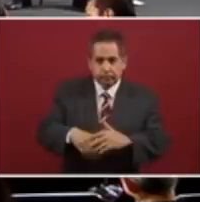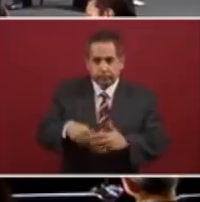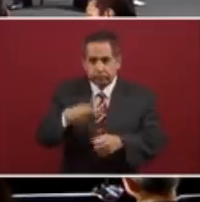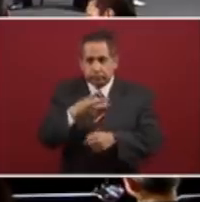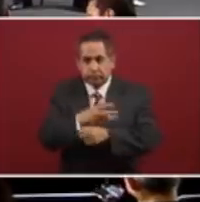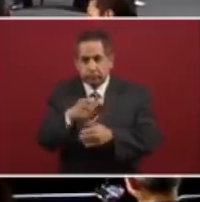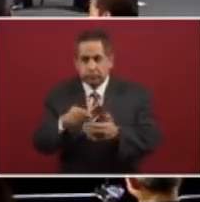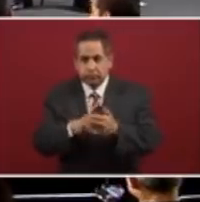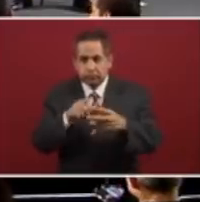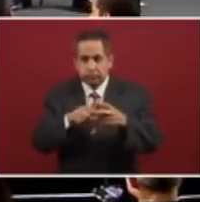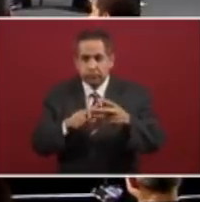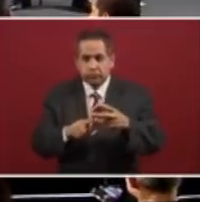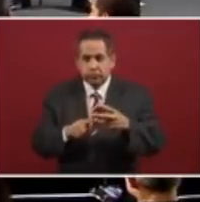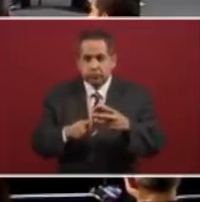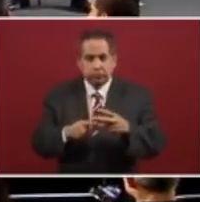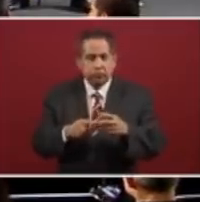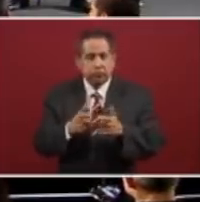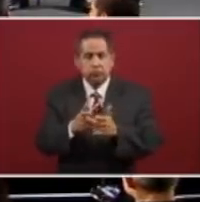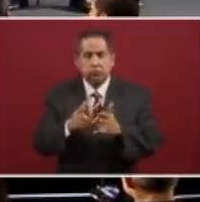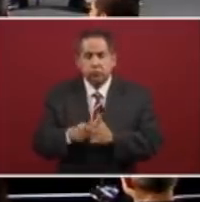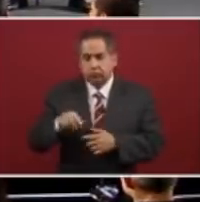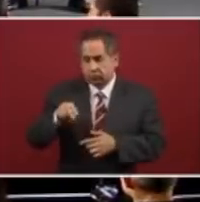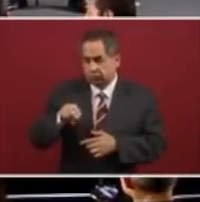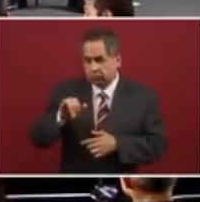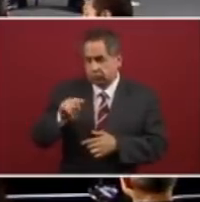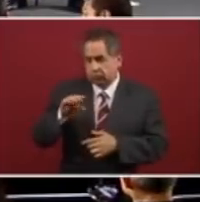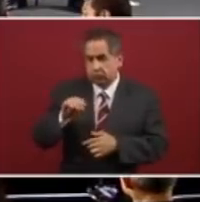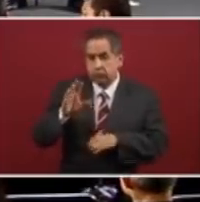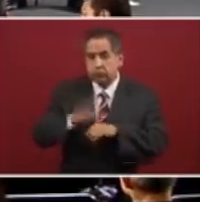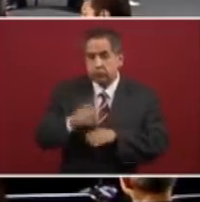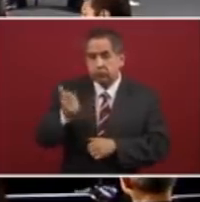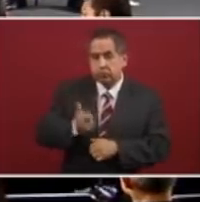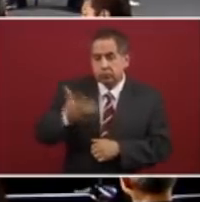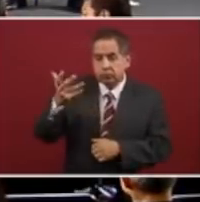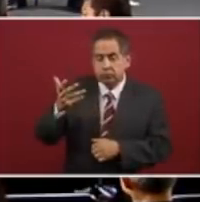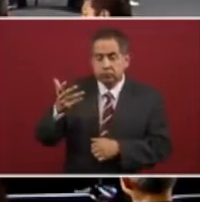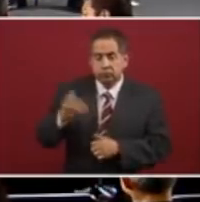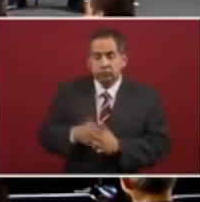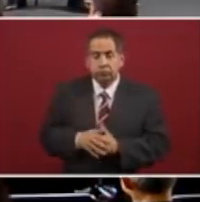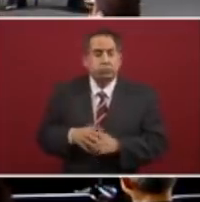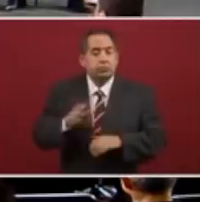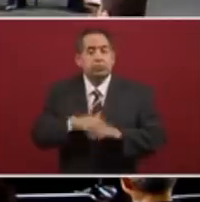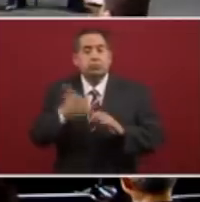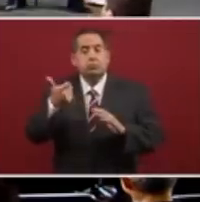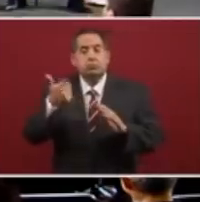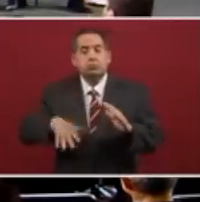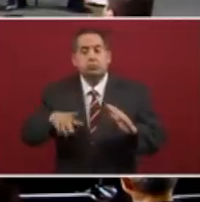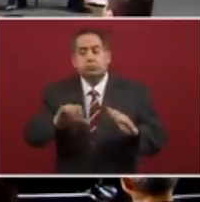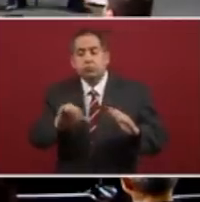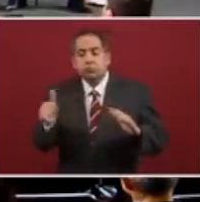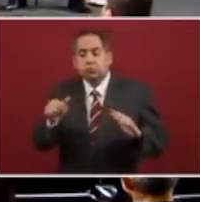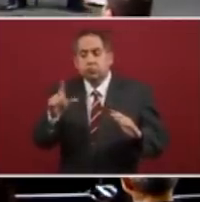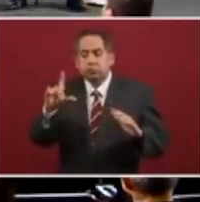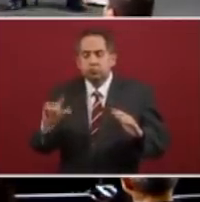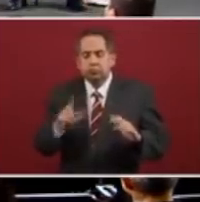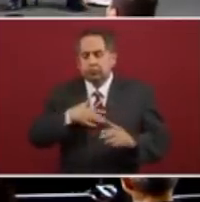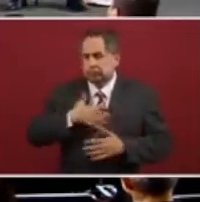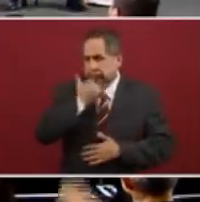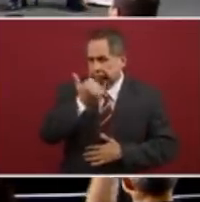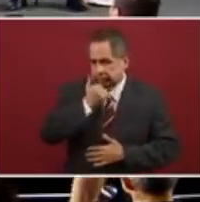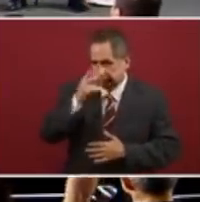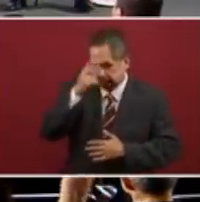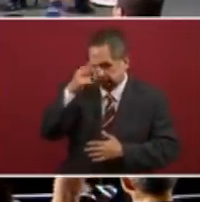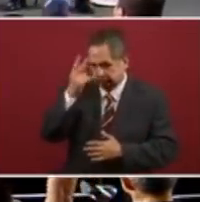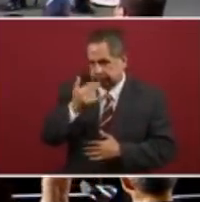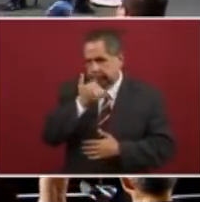lugar el grupo nieto no sí más caro más caro entonces las más baratas son este perdón me equivoqué pero todo no